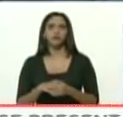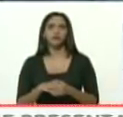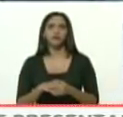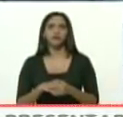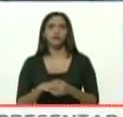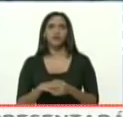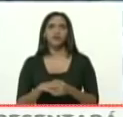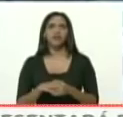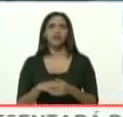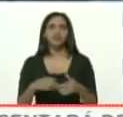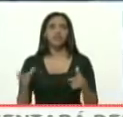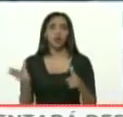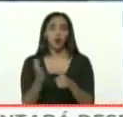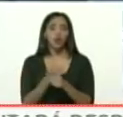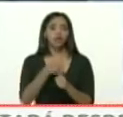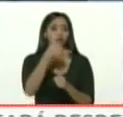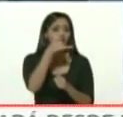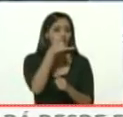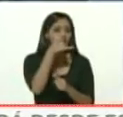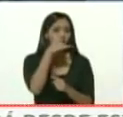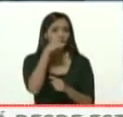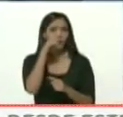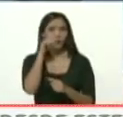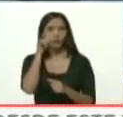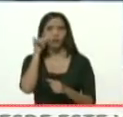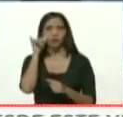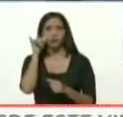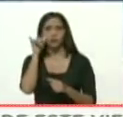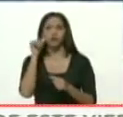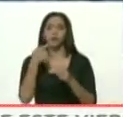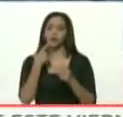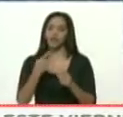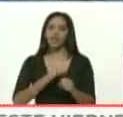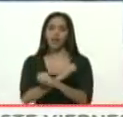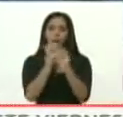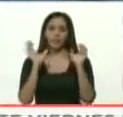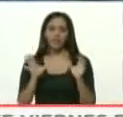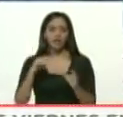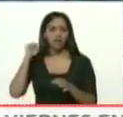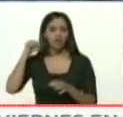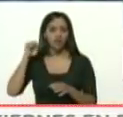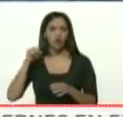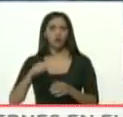se visualiza en las cámaras, como lo dije esta mañana en los videos,